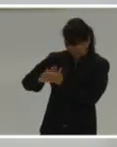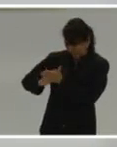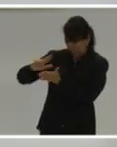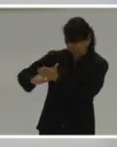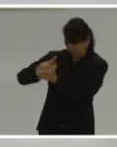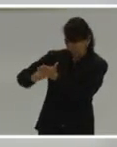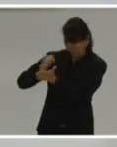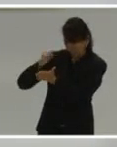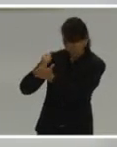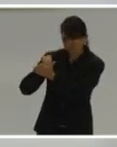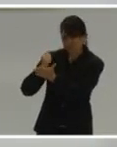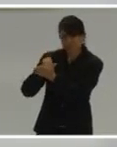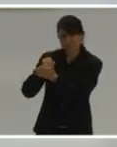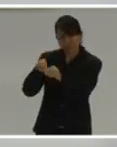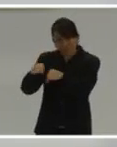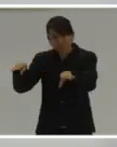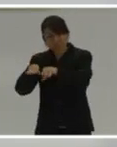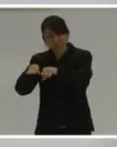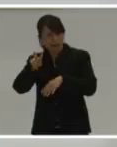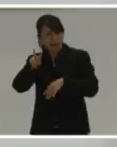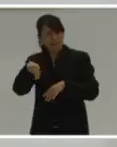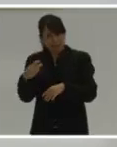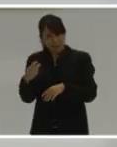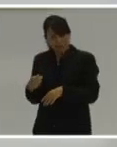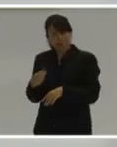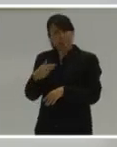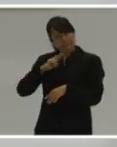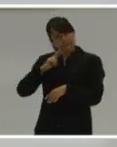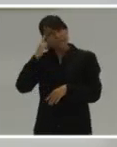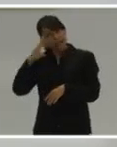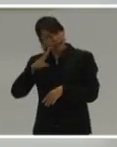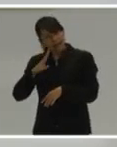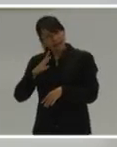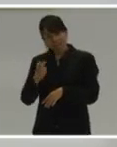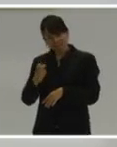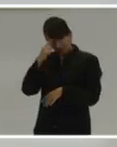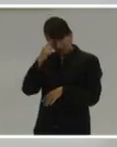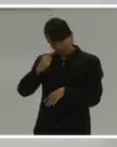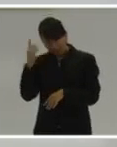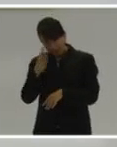concedido. Ha costado lucha, sufrimiento,